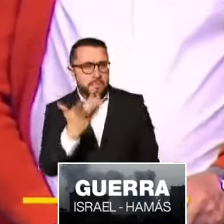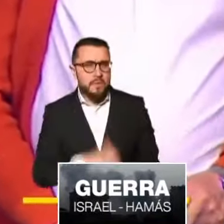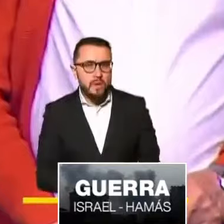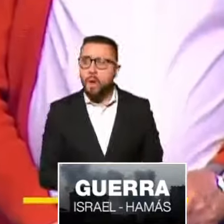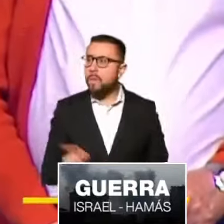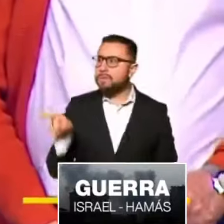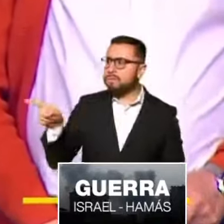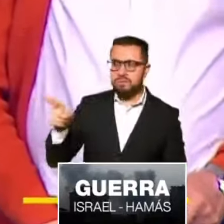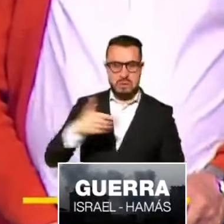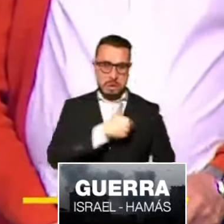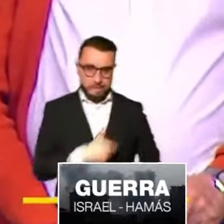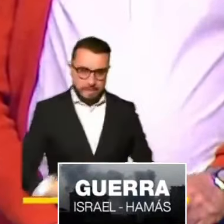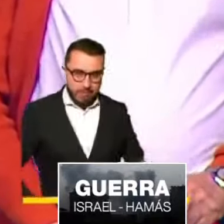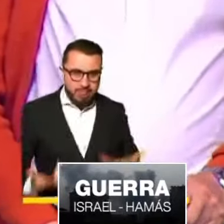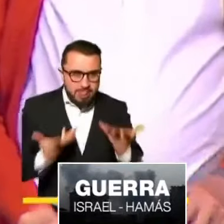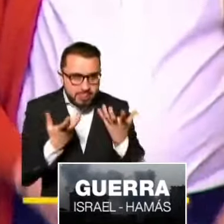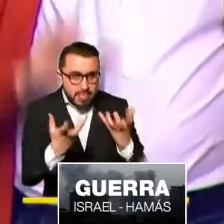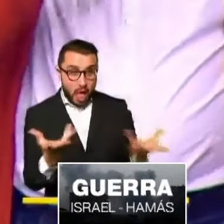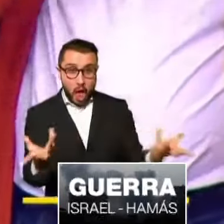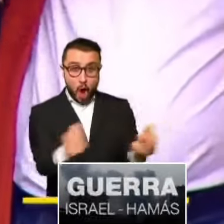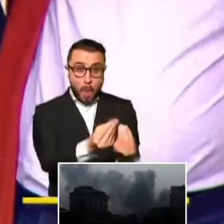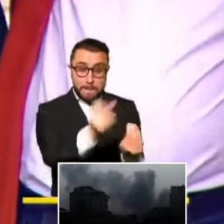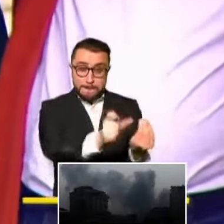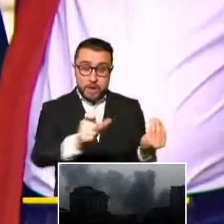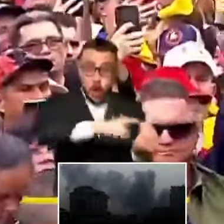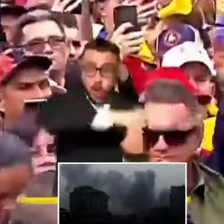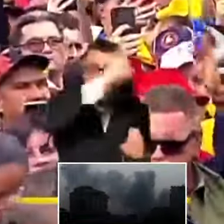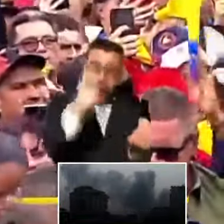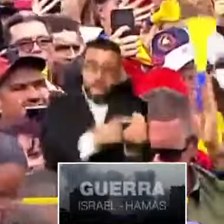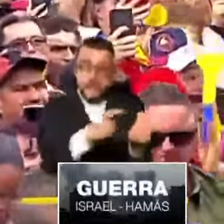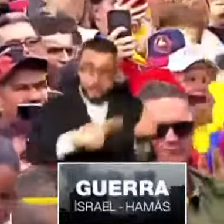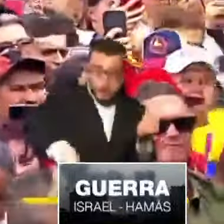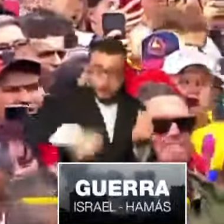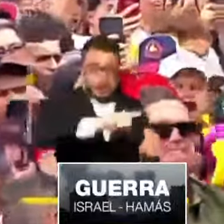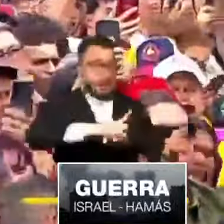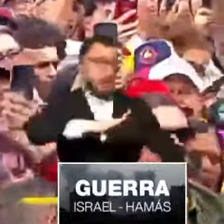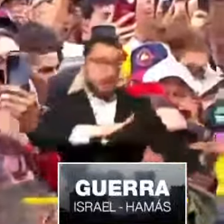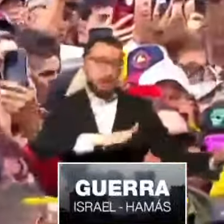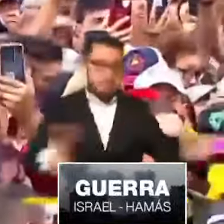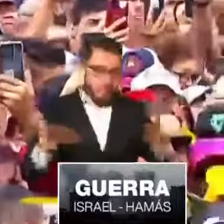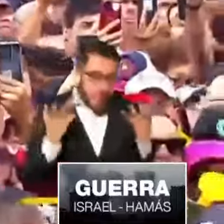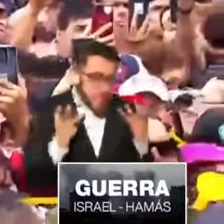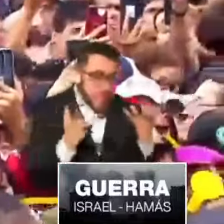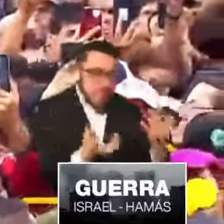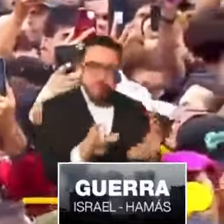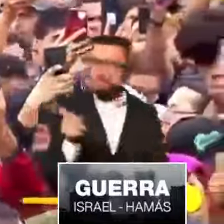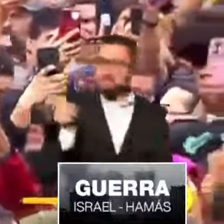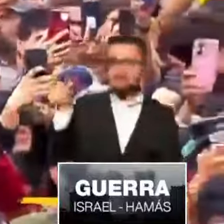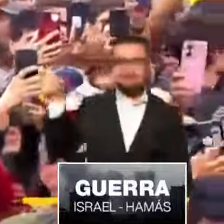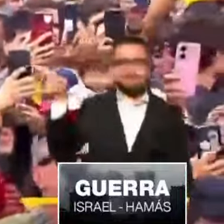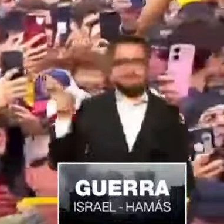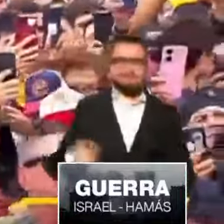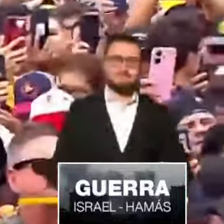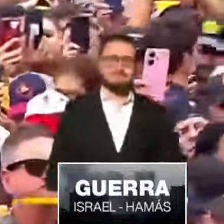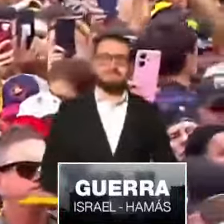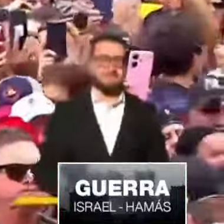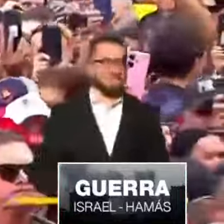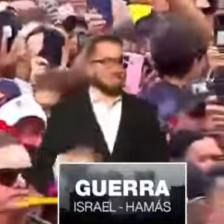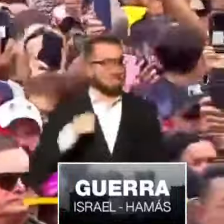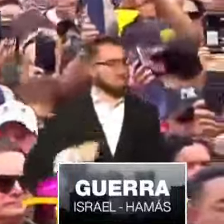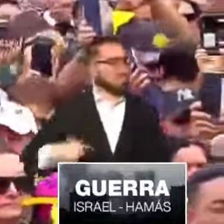es un anuncio tocaría determinar qué tan rotas están y qu Cómo se materializaría o qué implicarías Qué